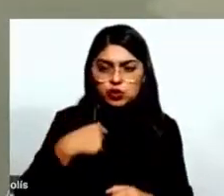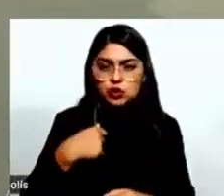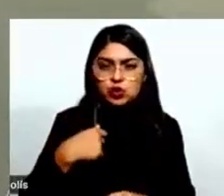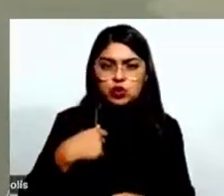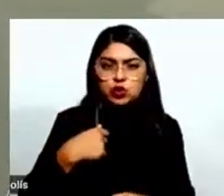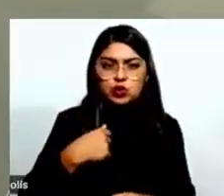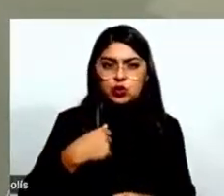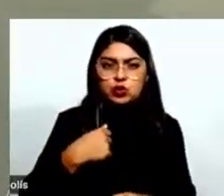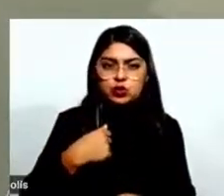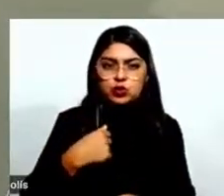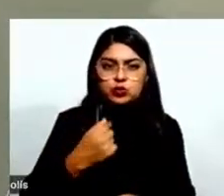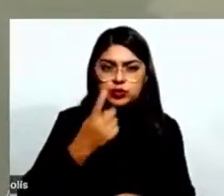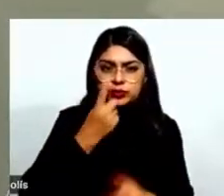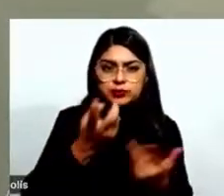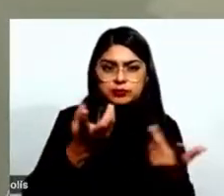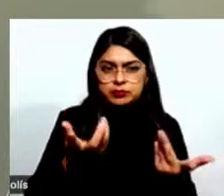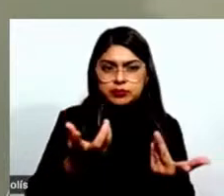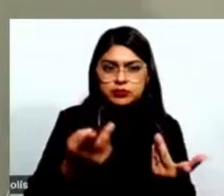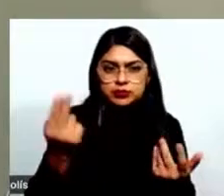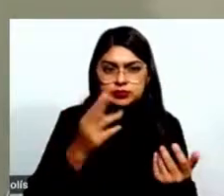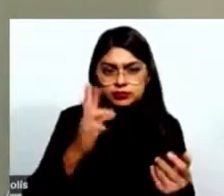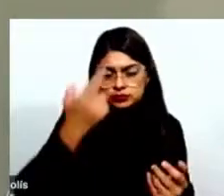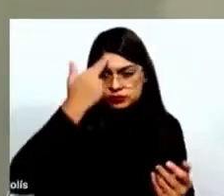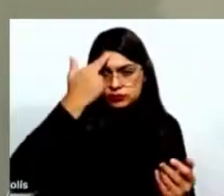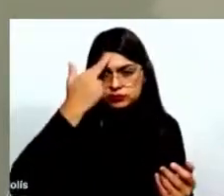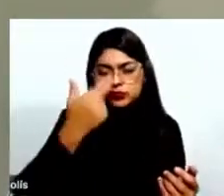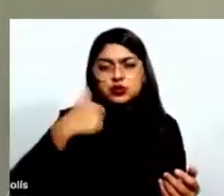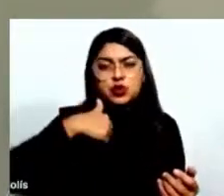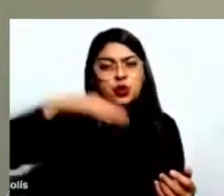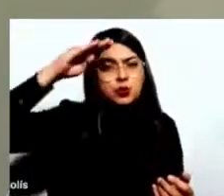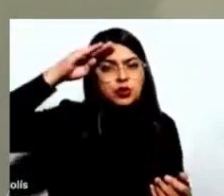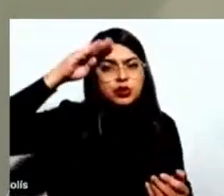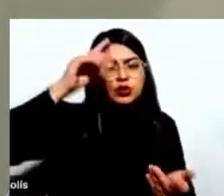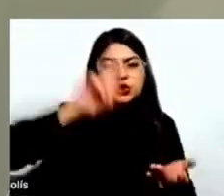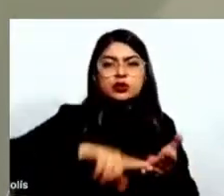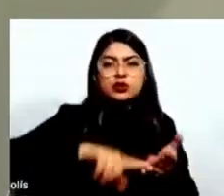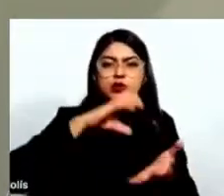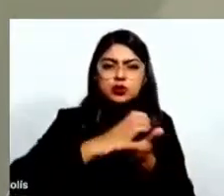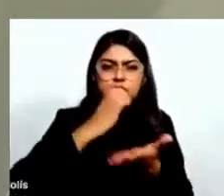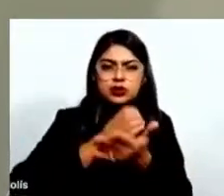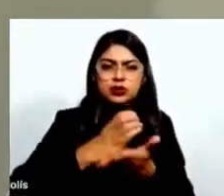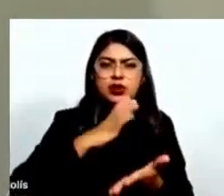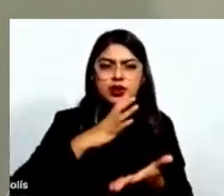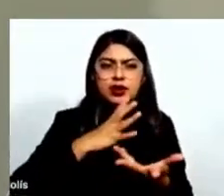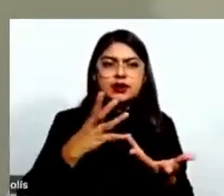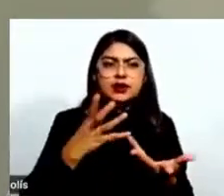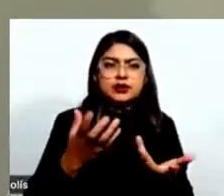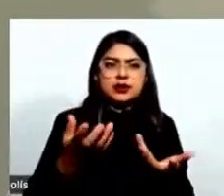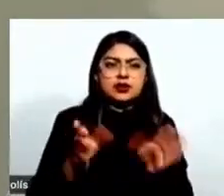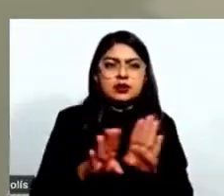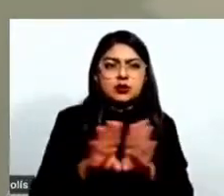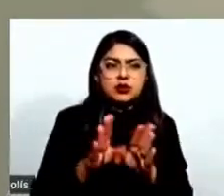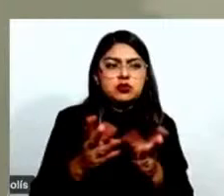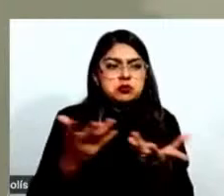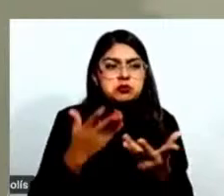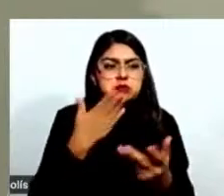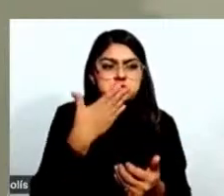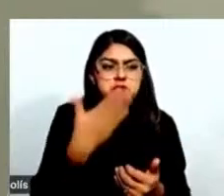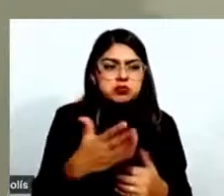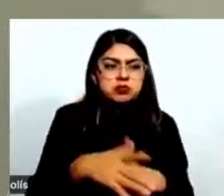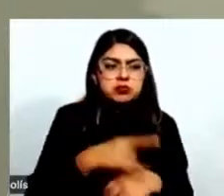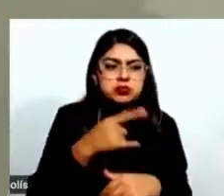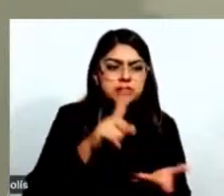recordemos, y en esa medida me parece que el cuadernillo también hace un buen ejercicio, porque el cuadernillo cierra con un tema que es la idea de